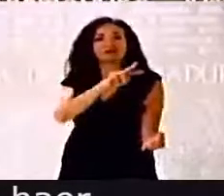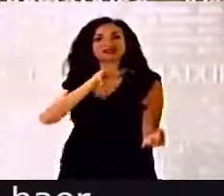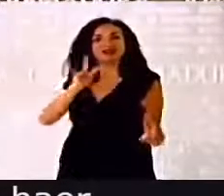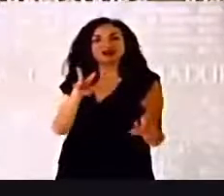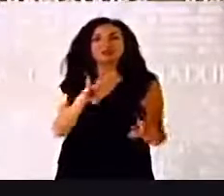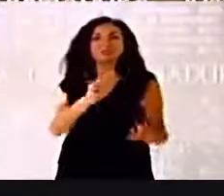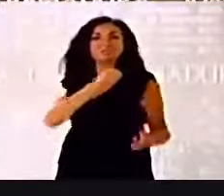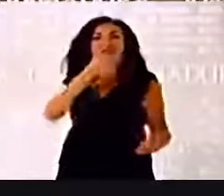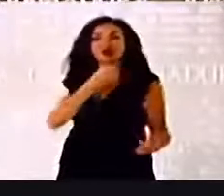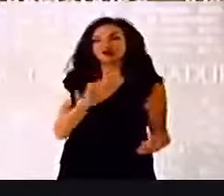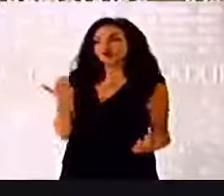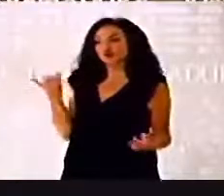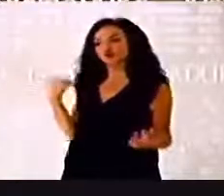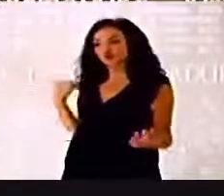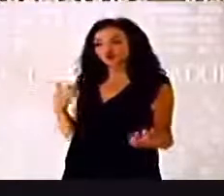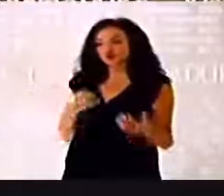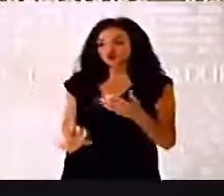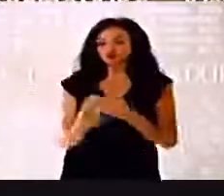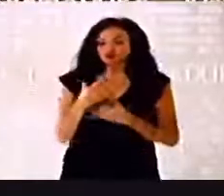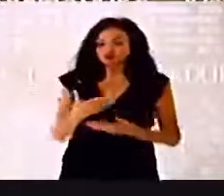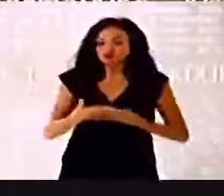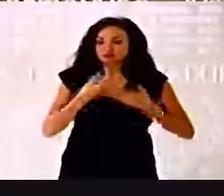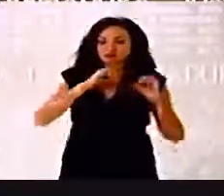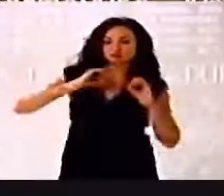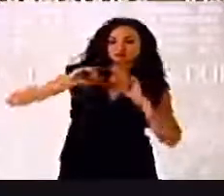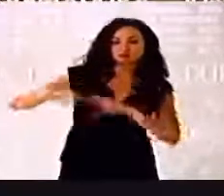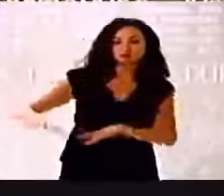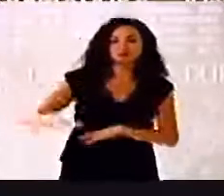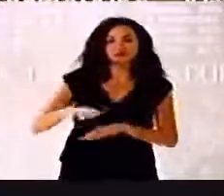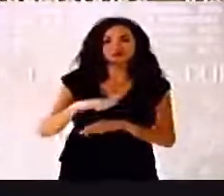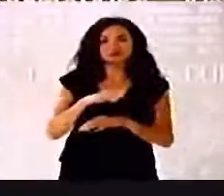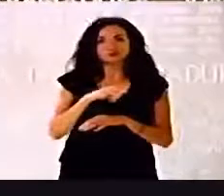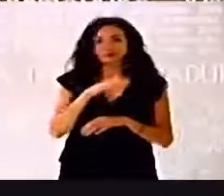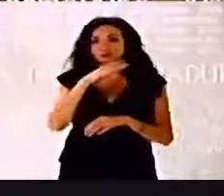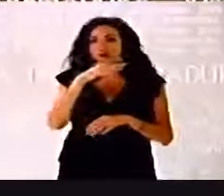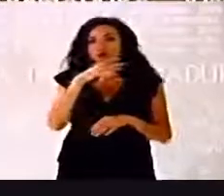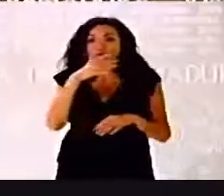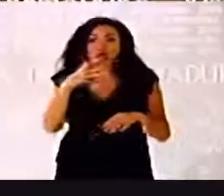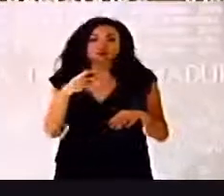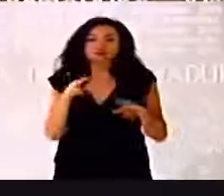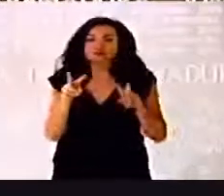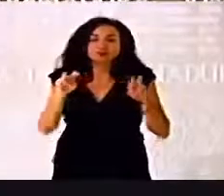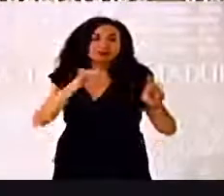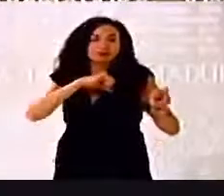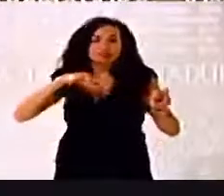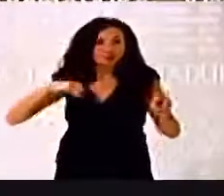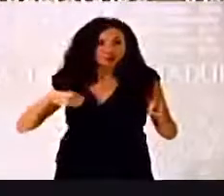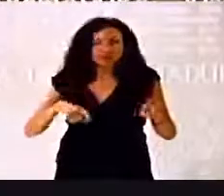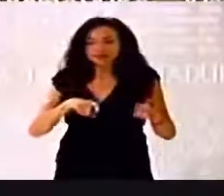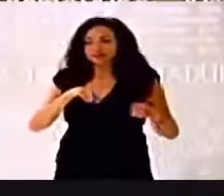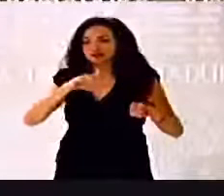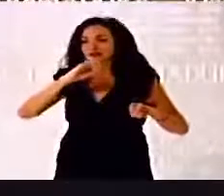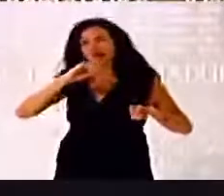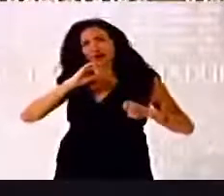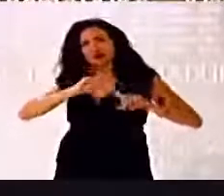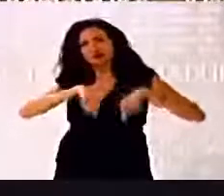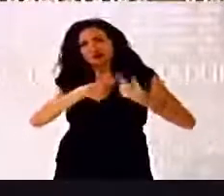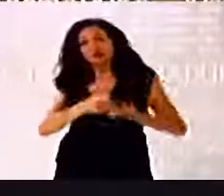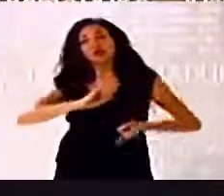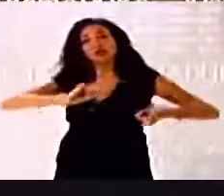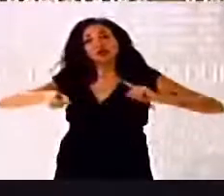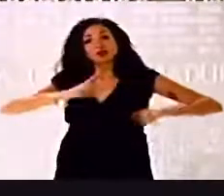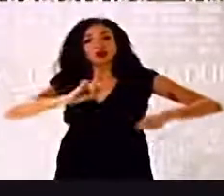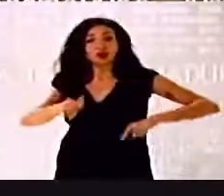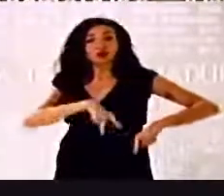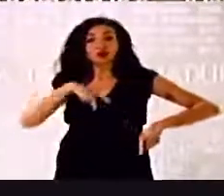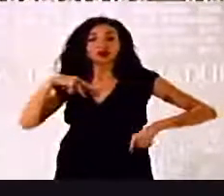mayo recibí la carta de dimisión por razones sobrevenidas personales y dificultades familiares de la directora general del Instituto